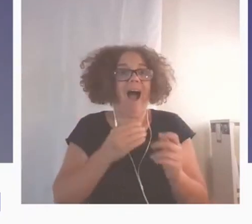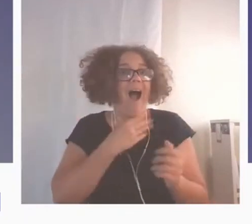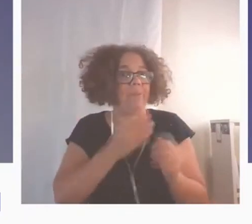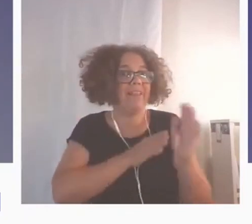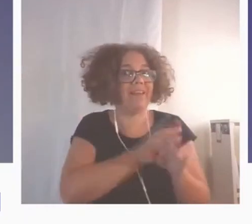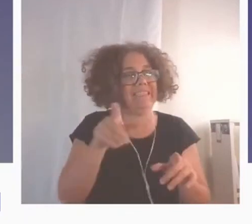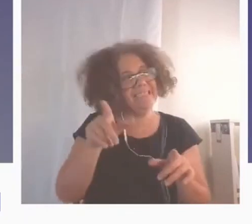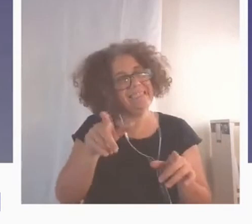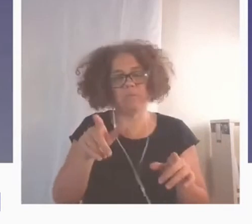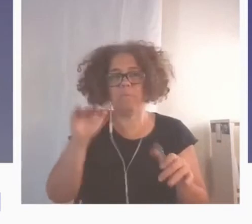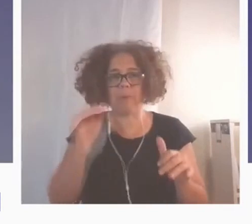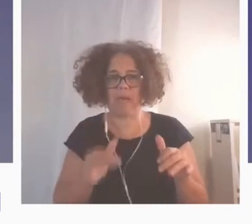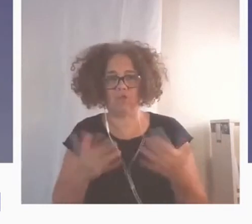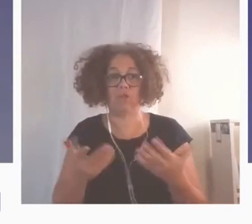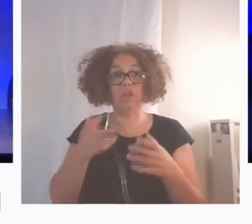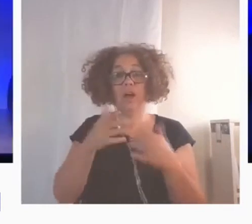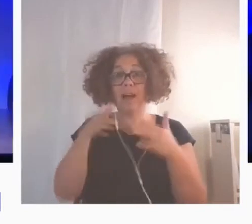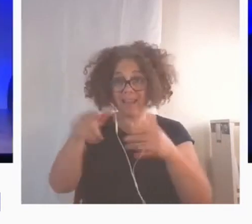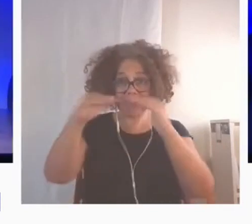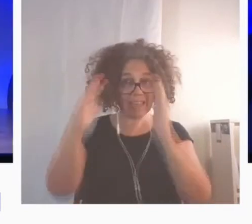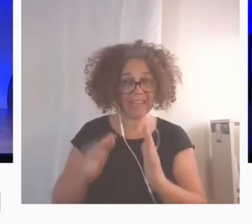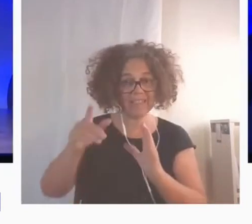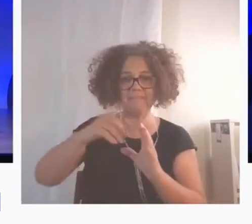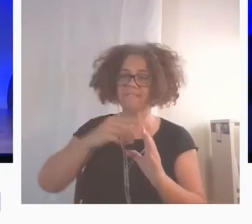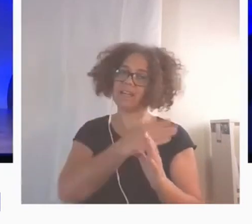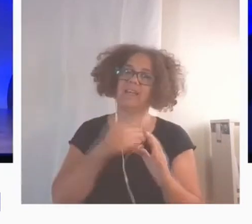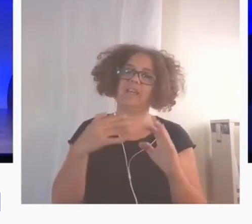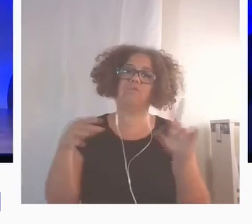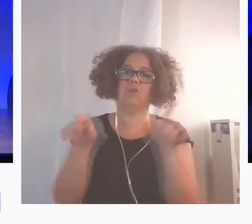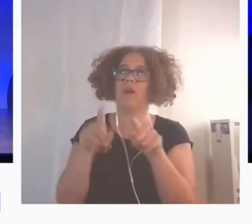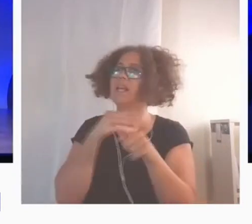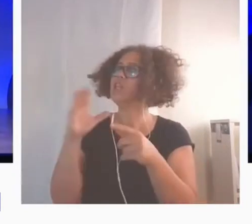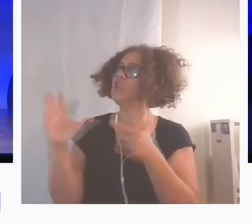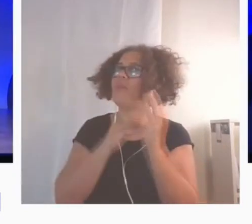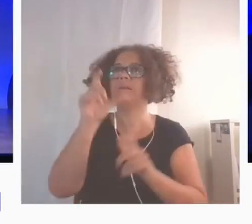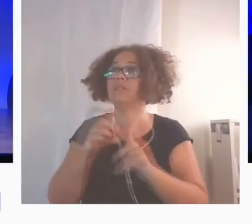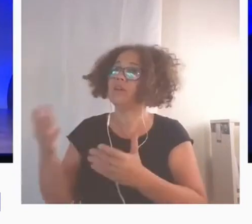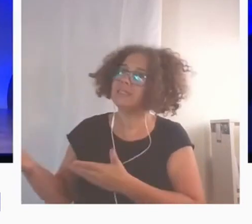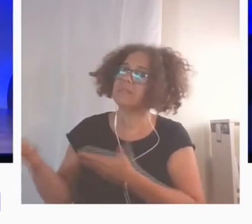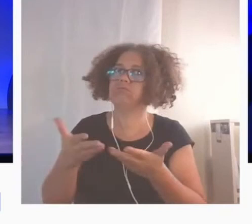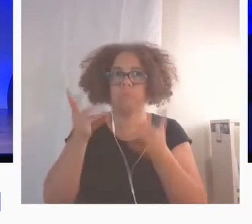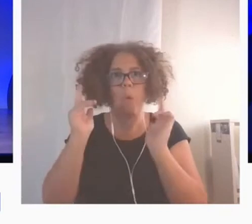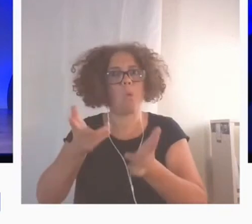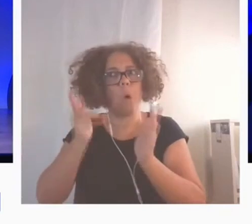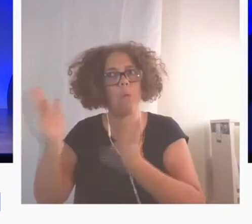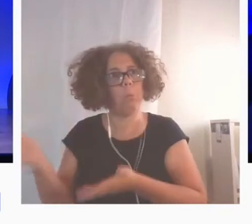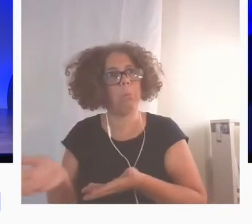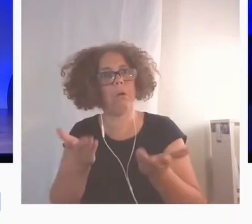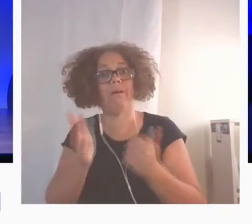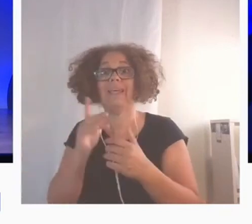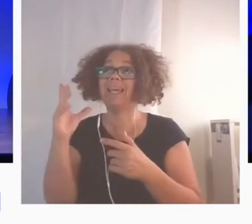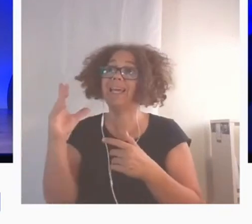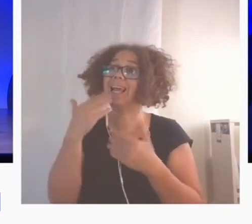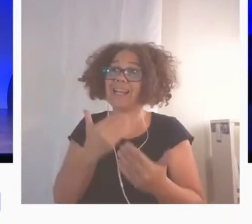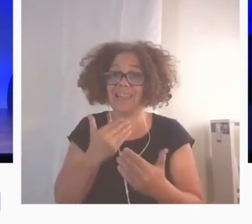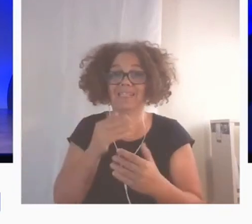Lo que buscamos en esta casa es que sea eso, una casa en la que caben todos y todas y en la que entre todos y todas